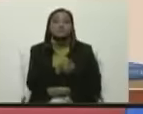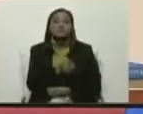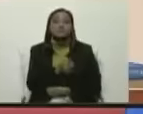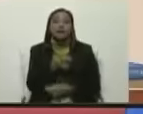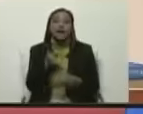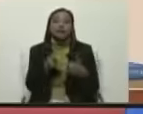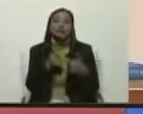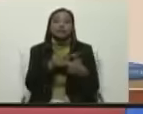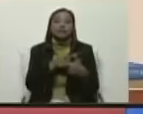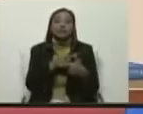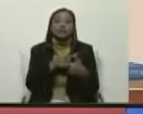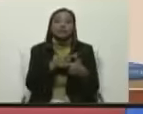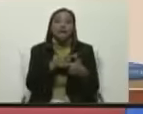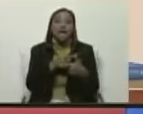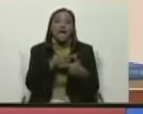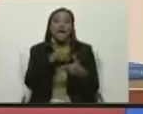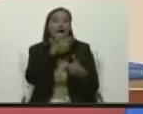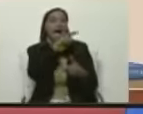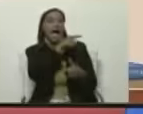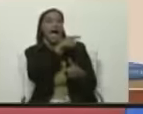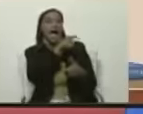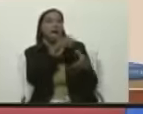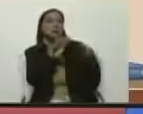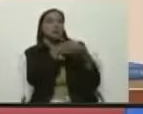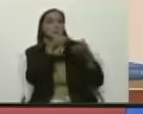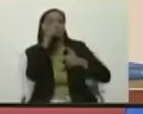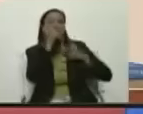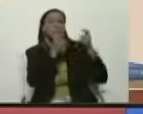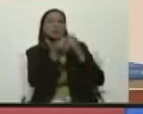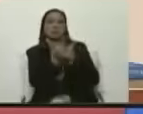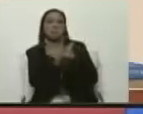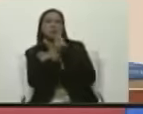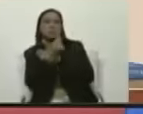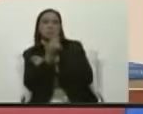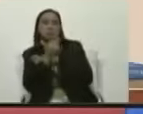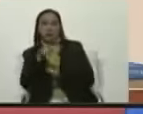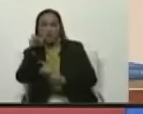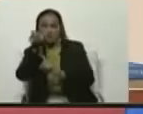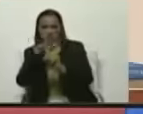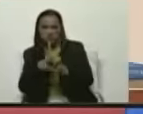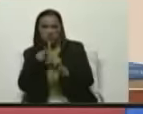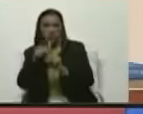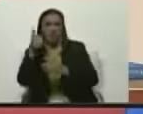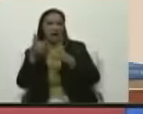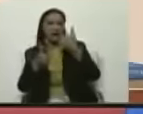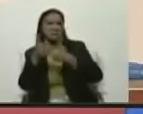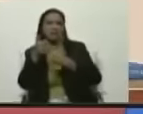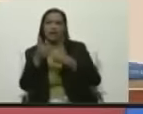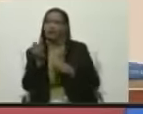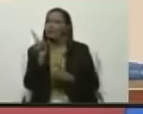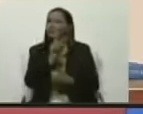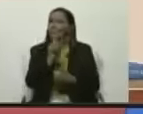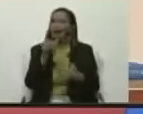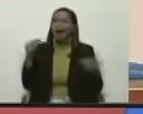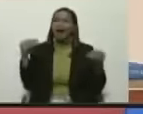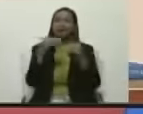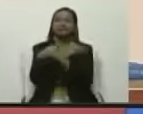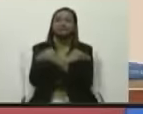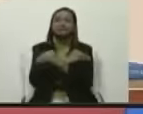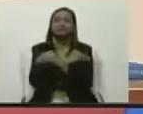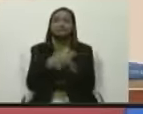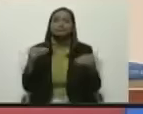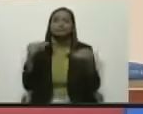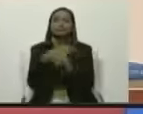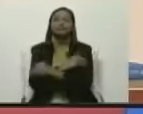decrépito. No, nosotros nos referíamos al capitalismo, no a lo que ellos están pensando. Igual, nosotros sabemos por dónde vienen